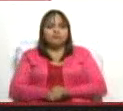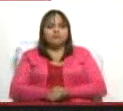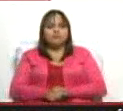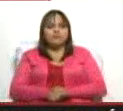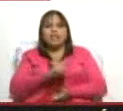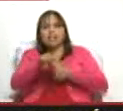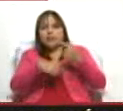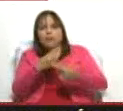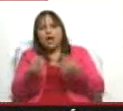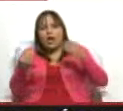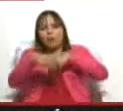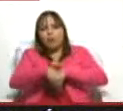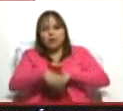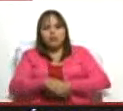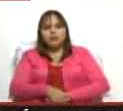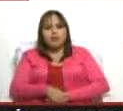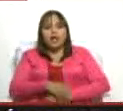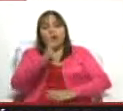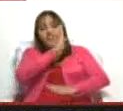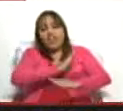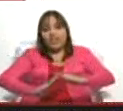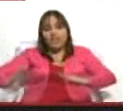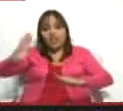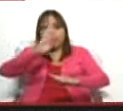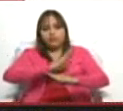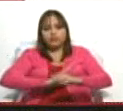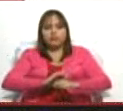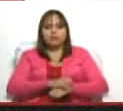acuerdo de Barbados,